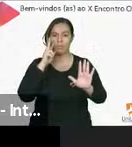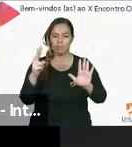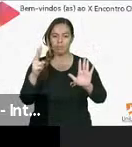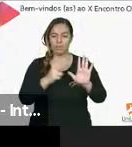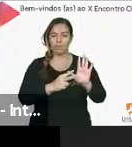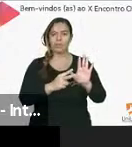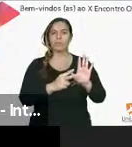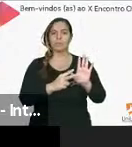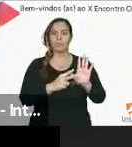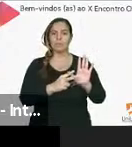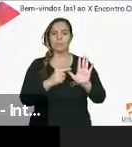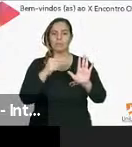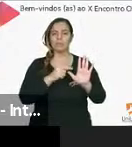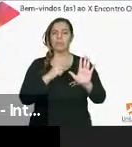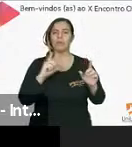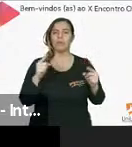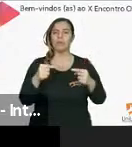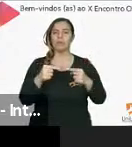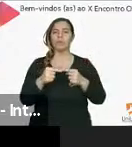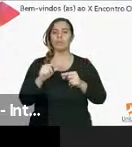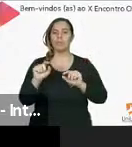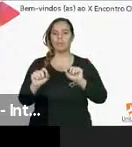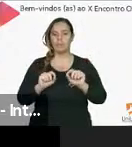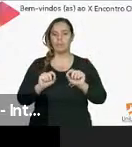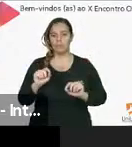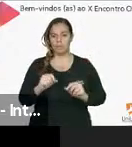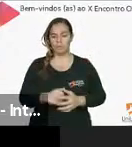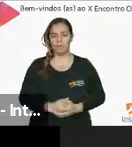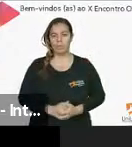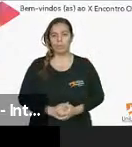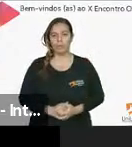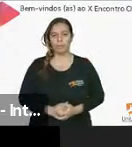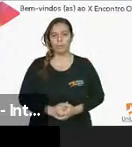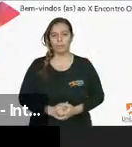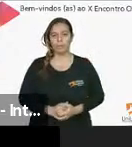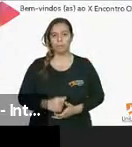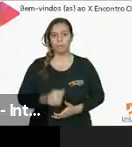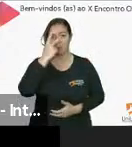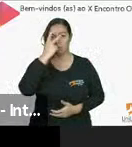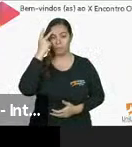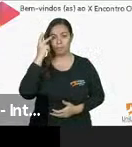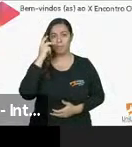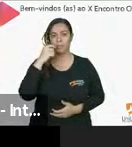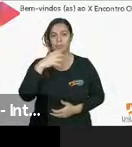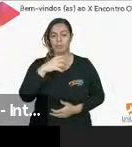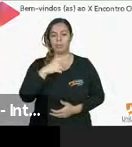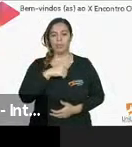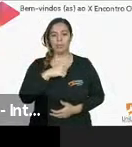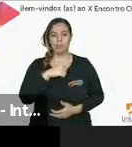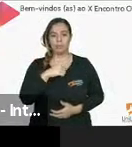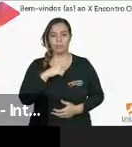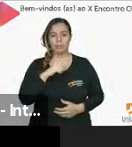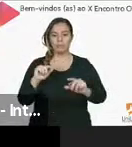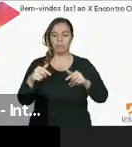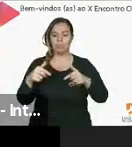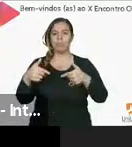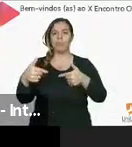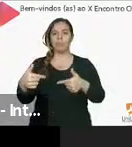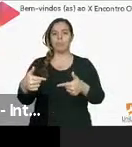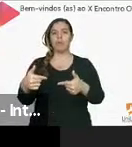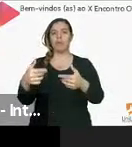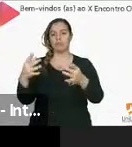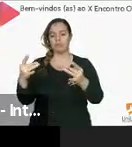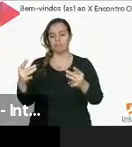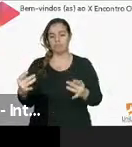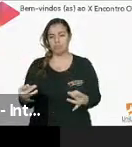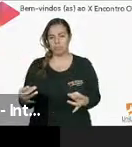se trata de eso, ¿no? De un actor que tiene un cierto espacio de acciones y que